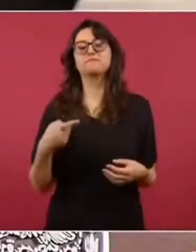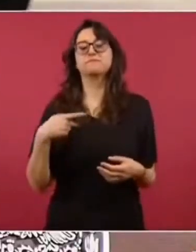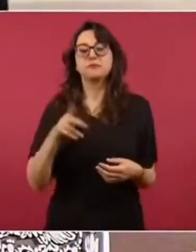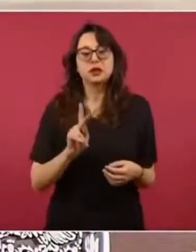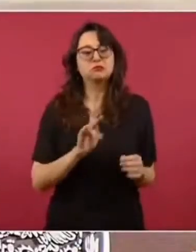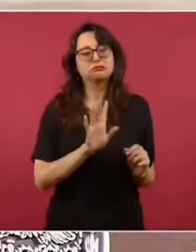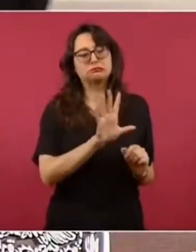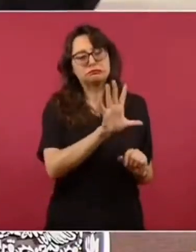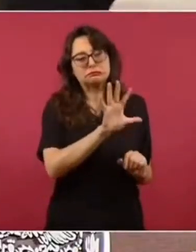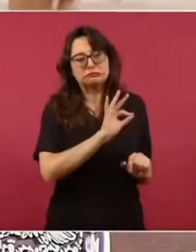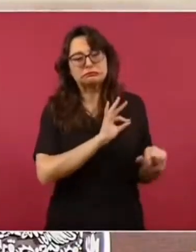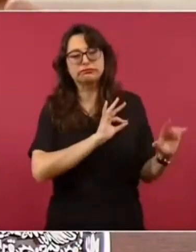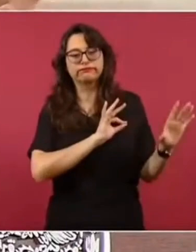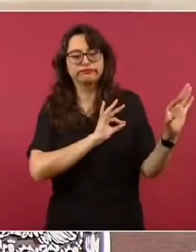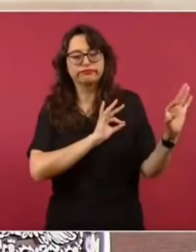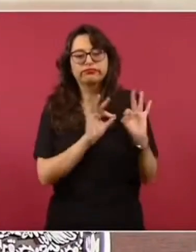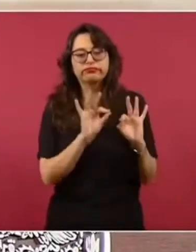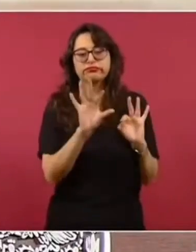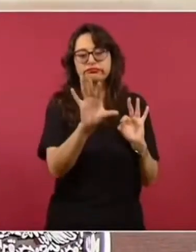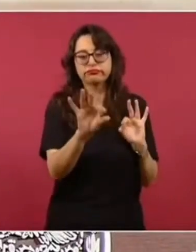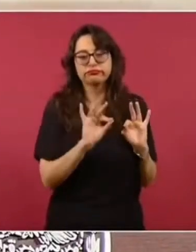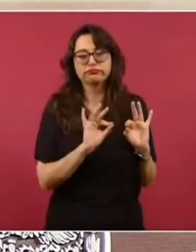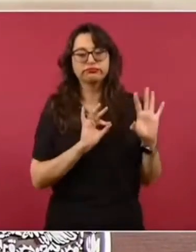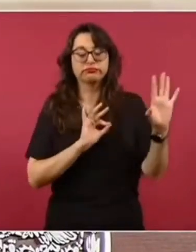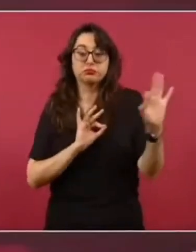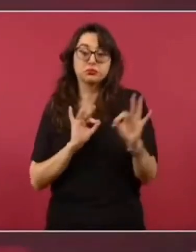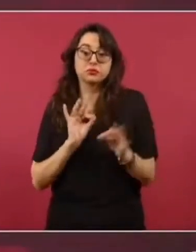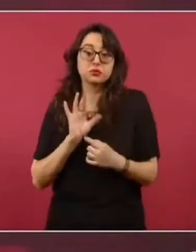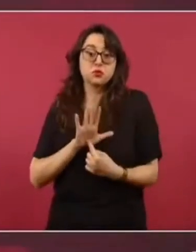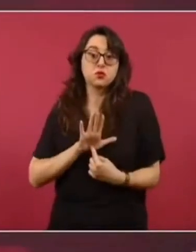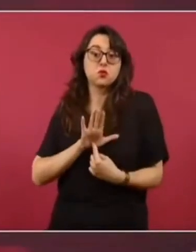Pero pues se hace una muestra nada más